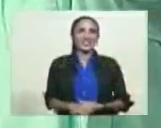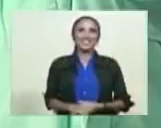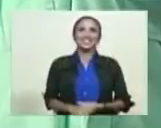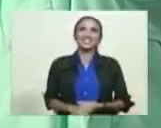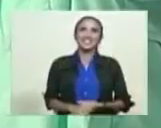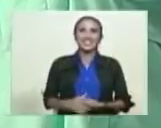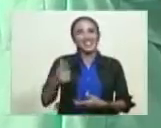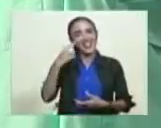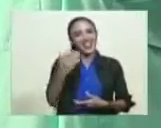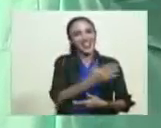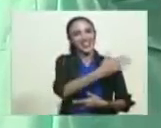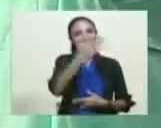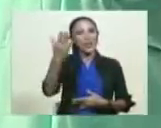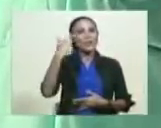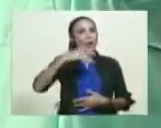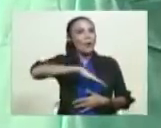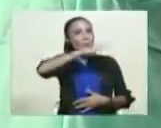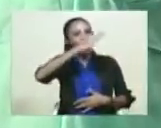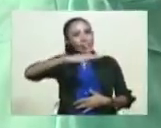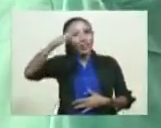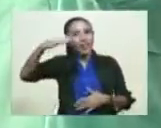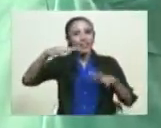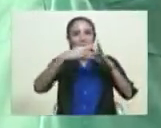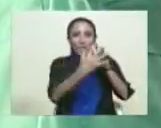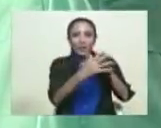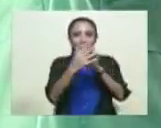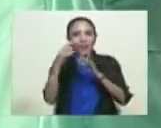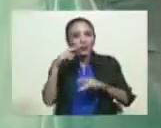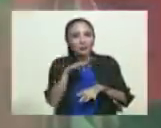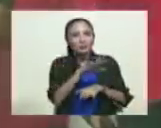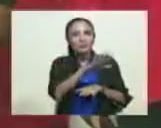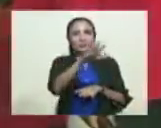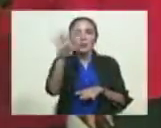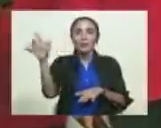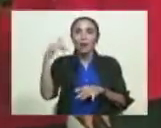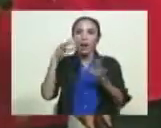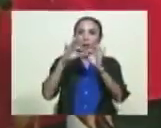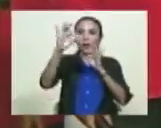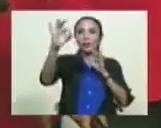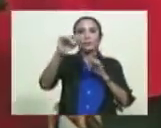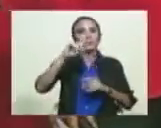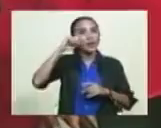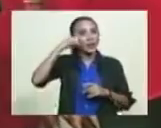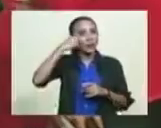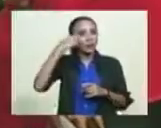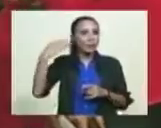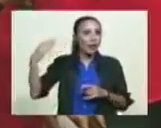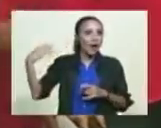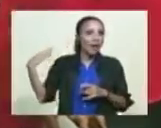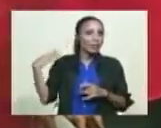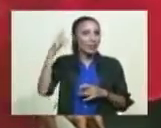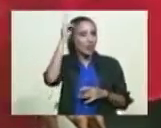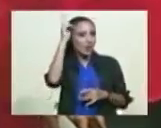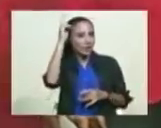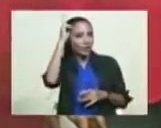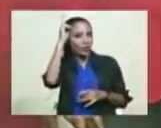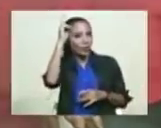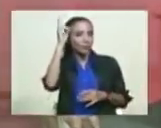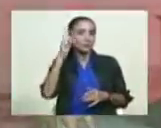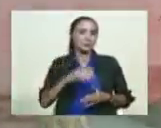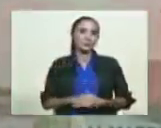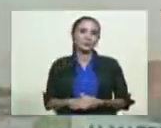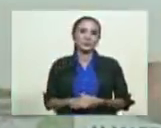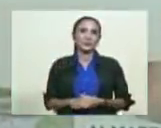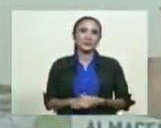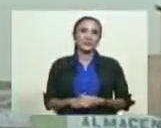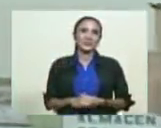Por aquí las montañas y los barrios que nos recuerdan el paso de Guaycamacuto, de Pariata,